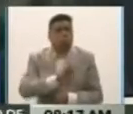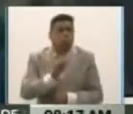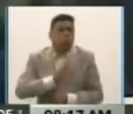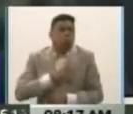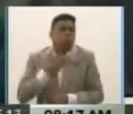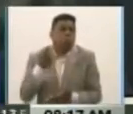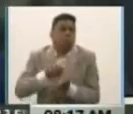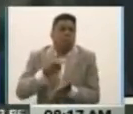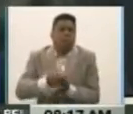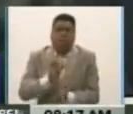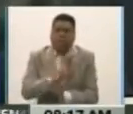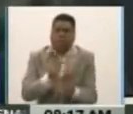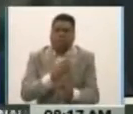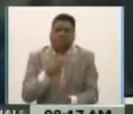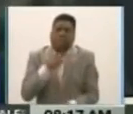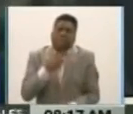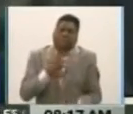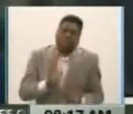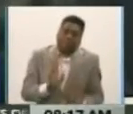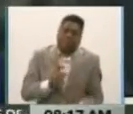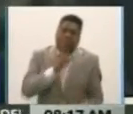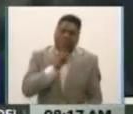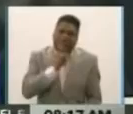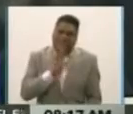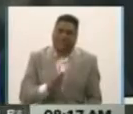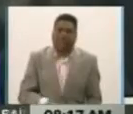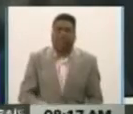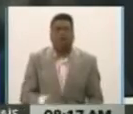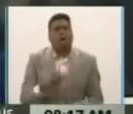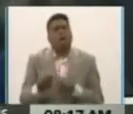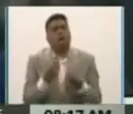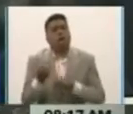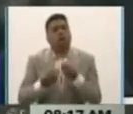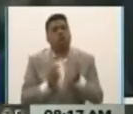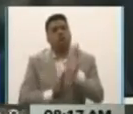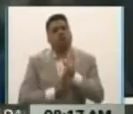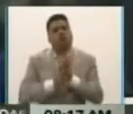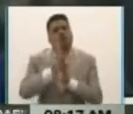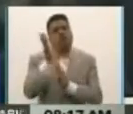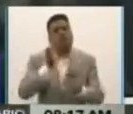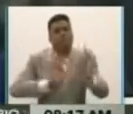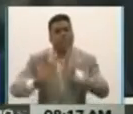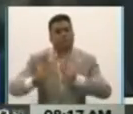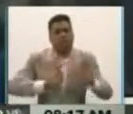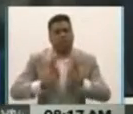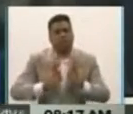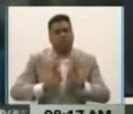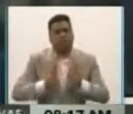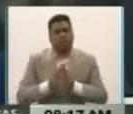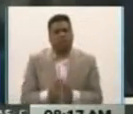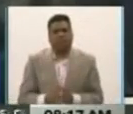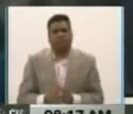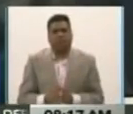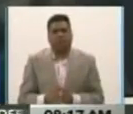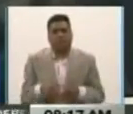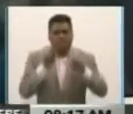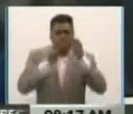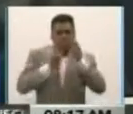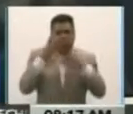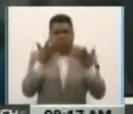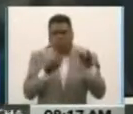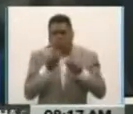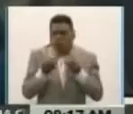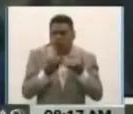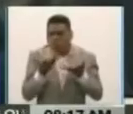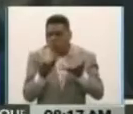esas entradas. ¿Cómo ha crecido la parte actoral? Lo otro es muy evidente con los diferentes emprendimientos que se han hecho